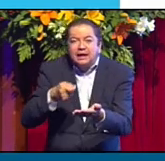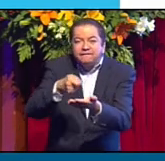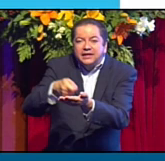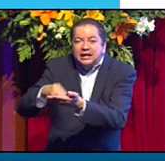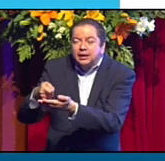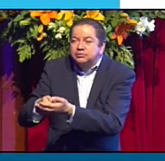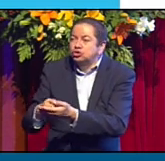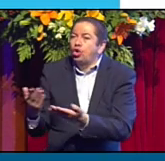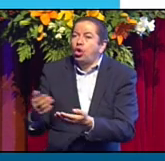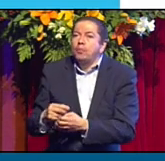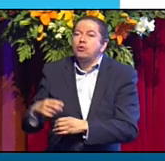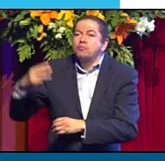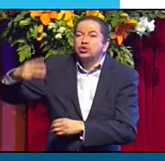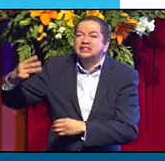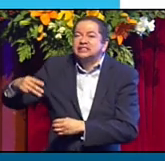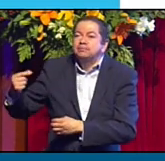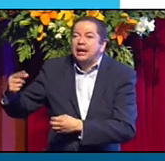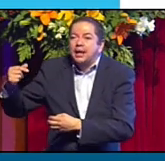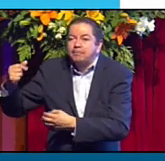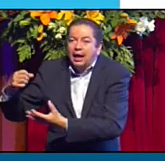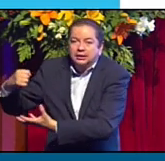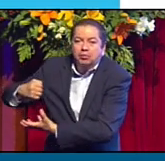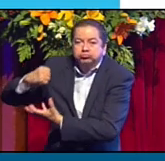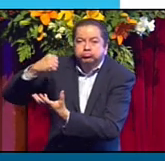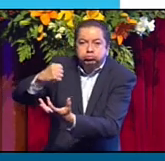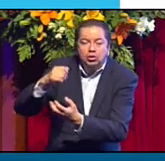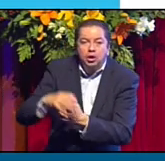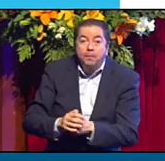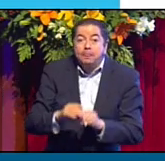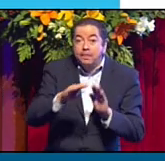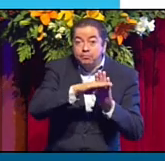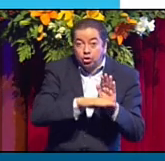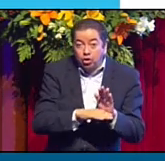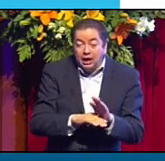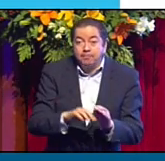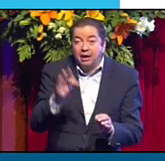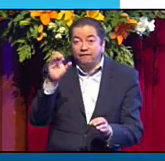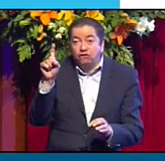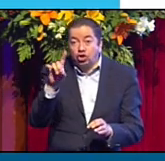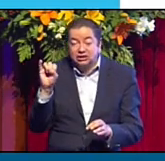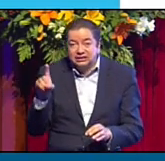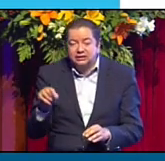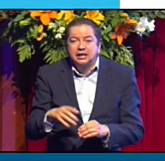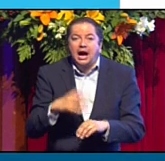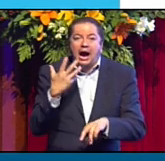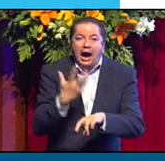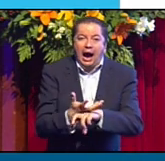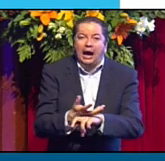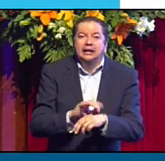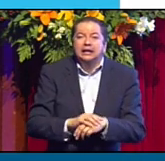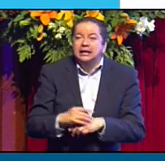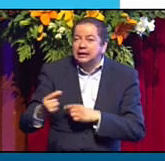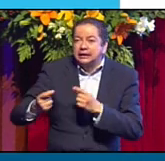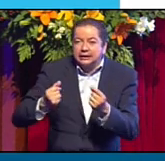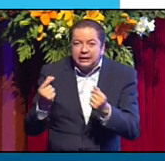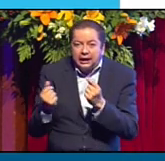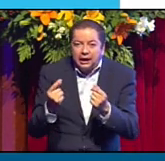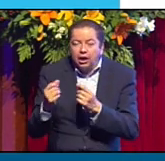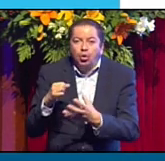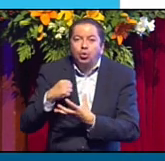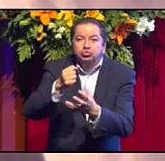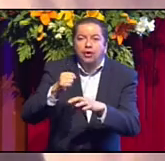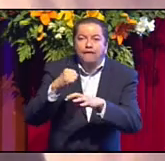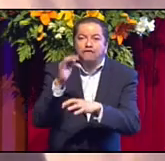con recursos municipales. Uno de los programas pilotos del FOSI, aquí hay recursos municipales del FOSI, ¿eh? Ojo, ahí